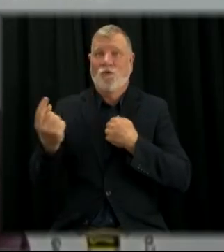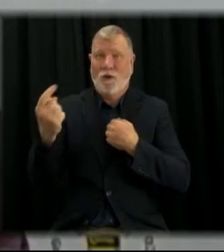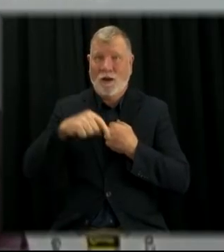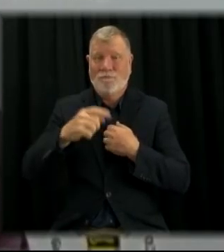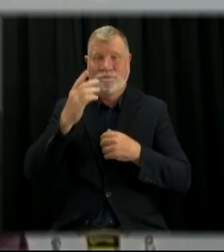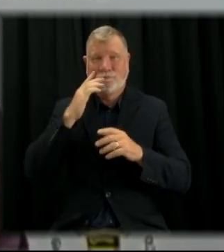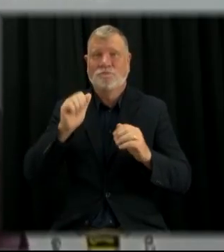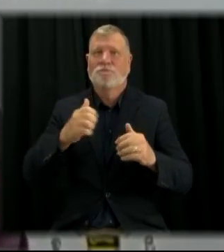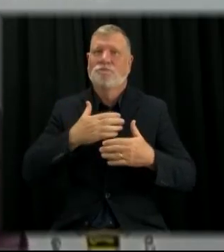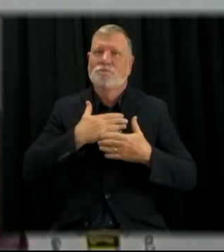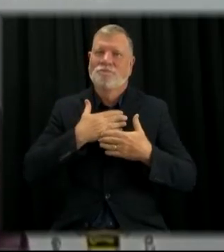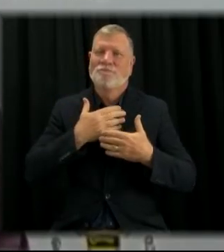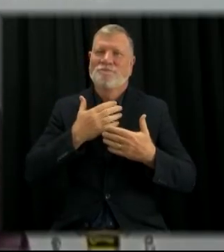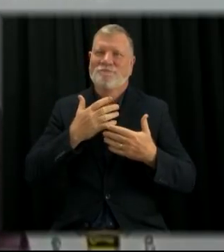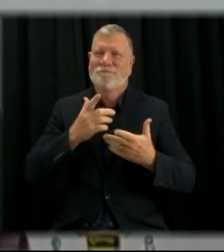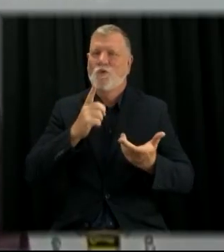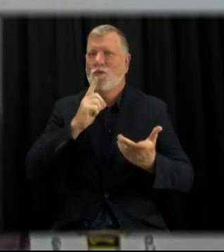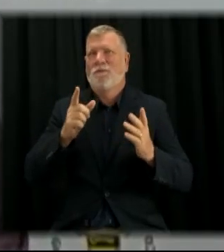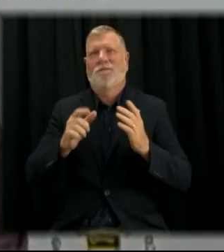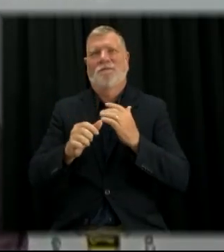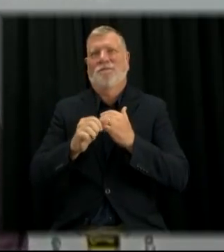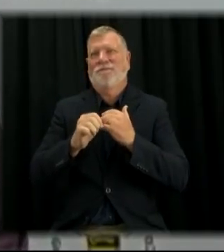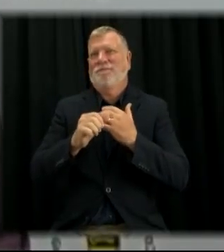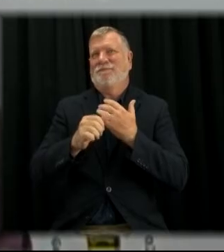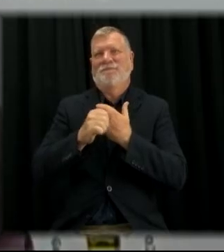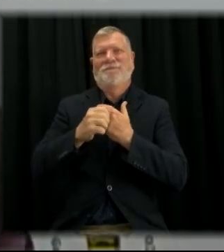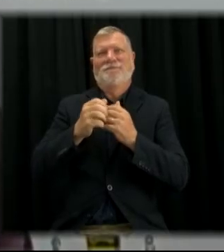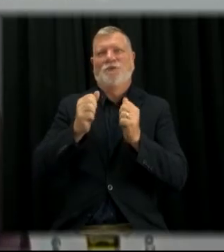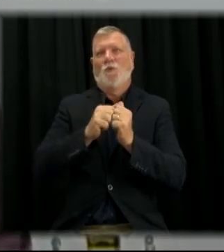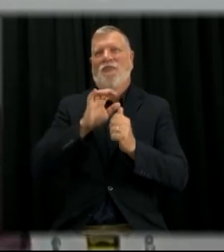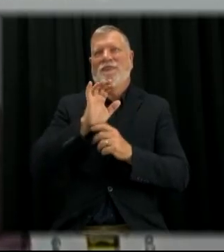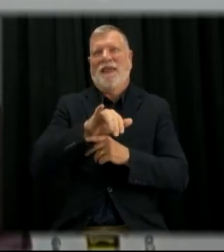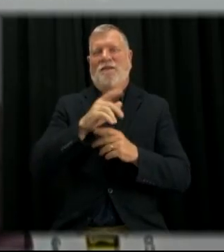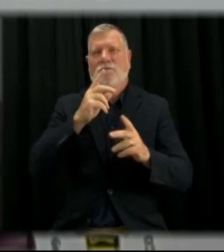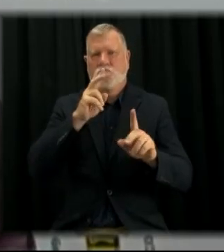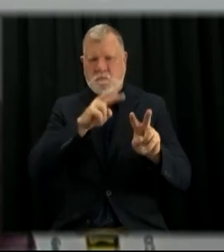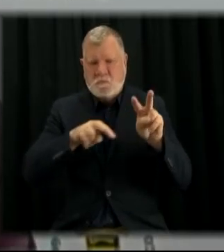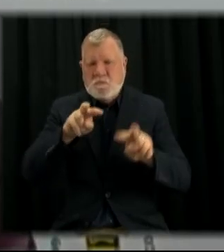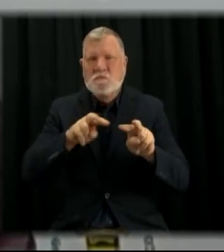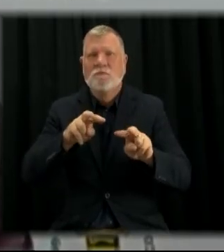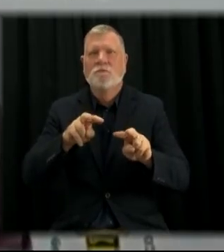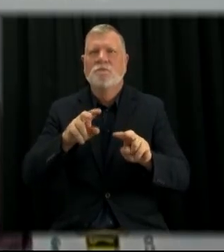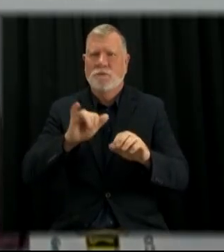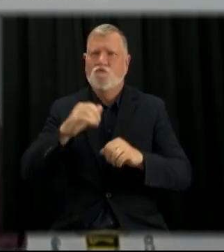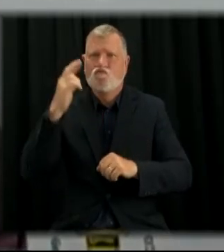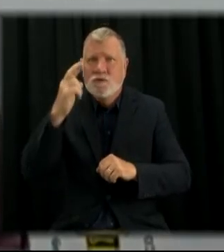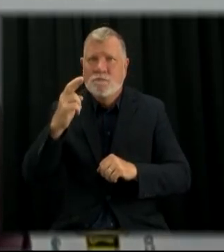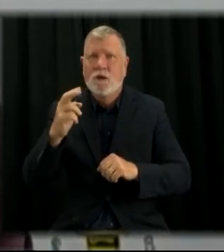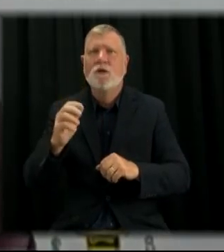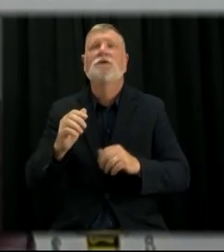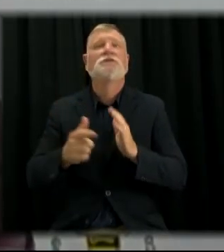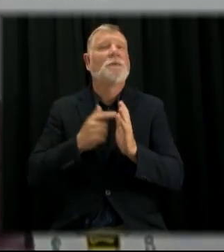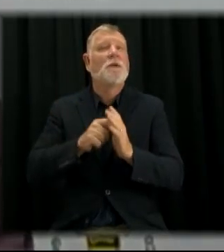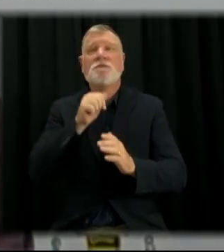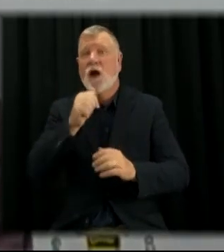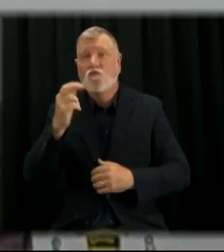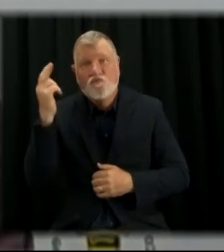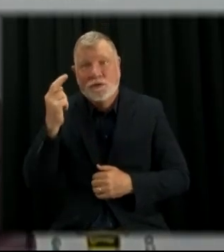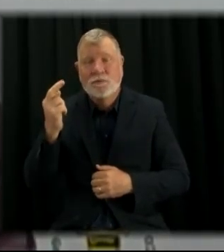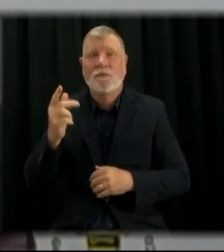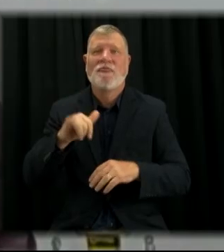monetarios y de la calidad de vida en que estos candidatos se ponen, ya que los ponen en juego con todo el escrutinio, algunas veces razonable,